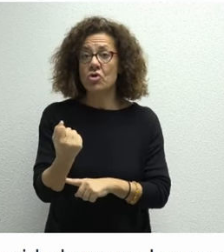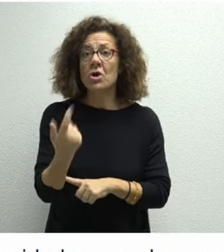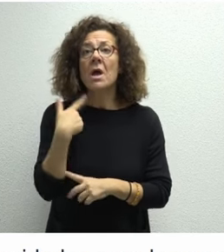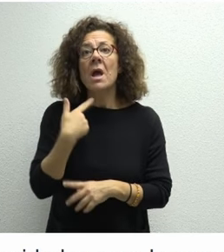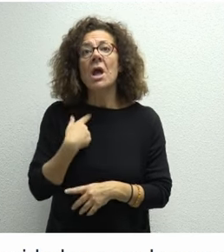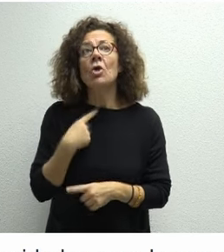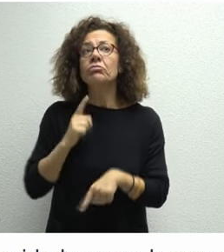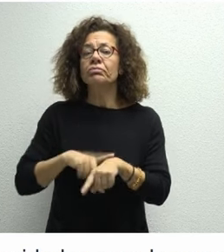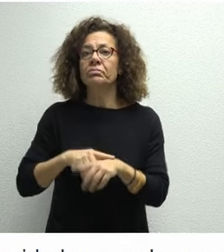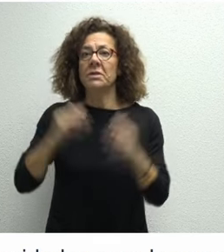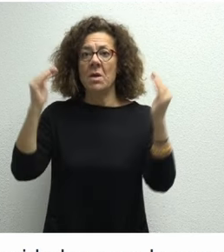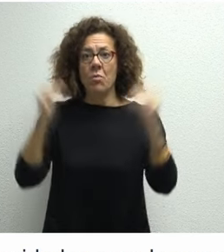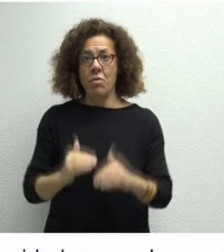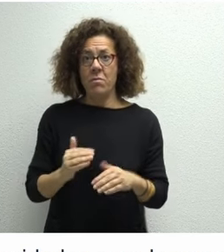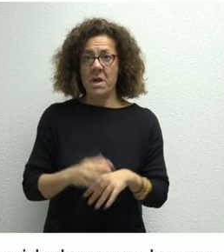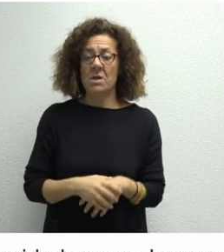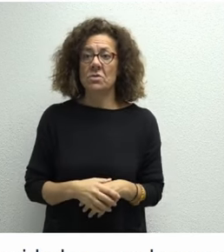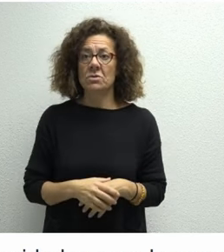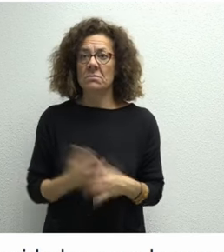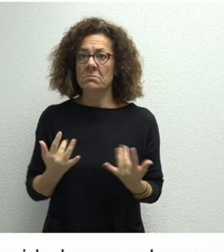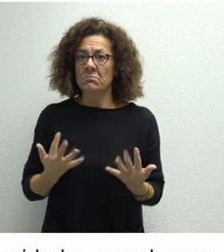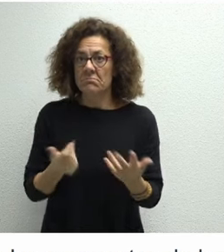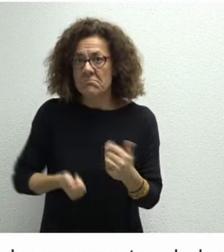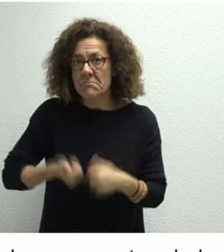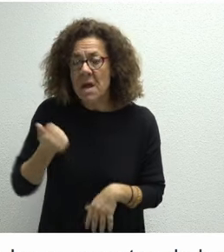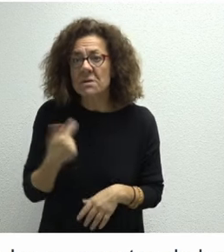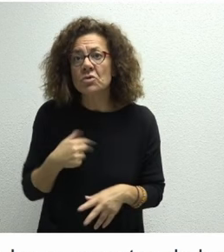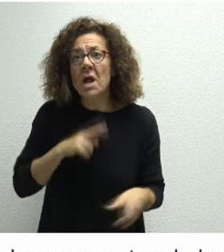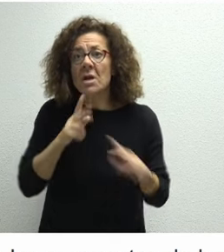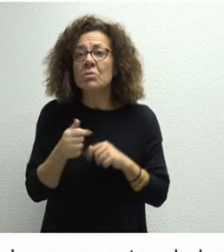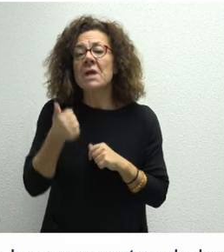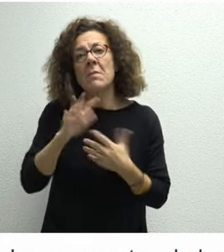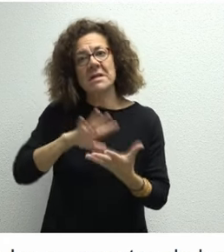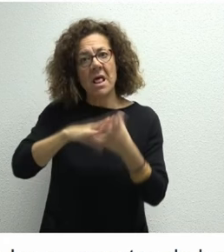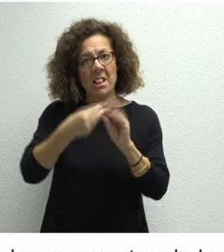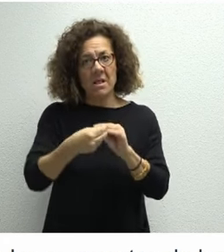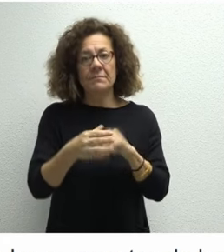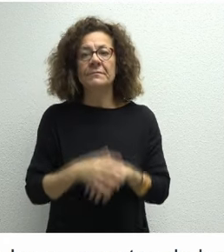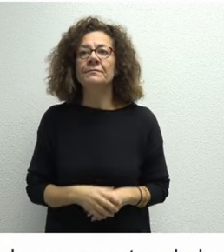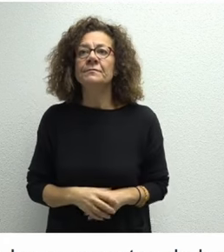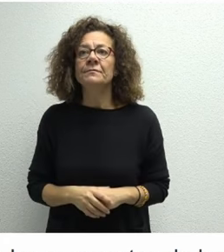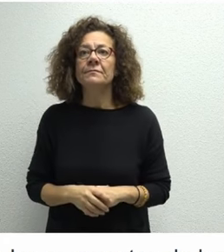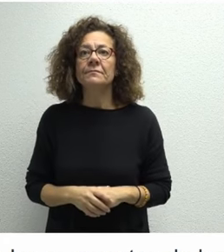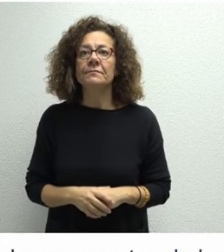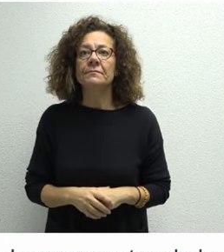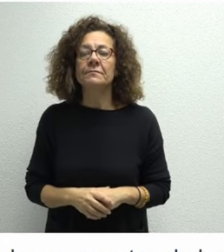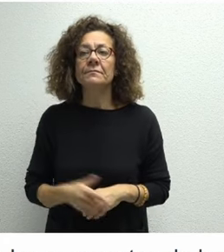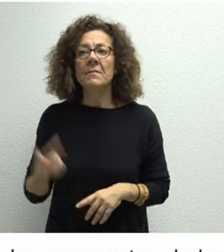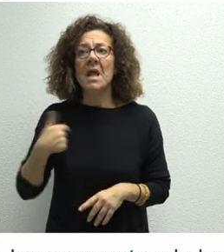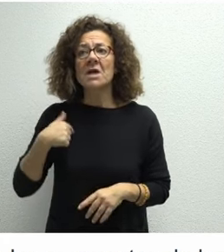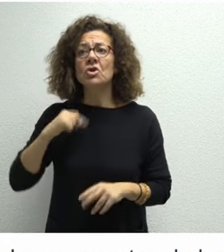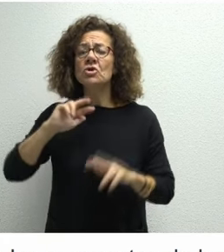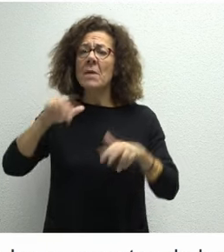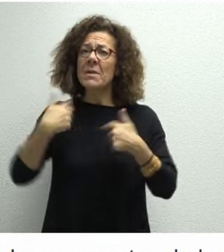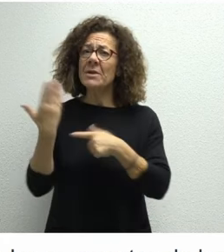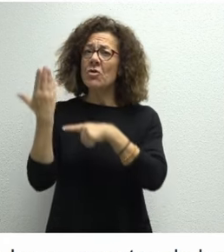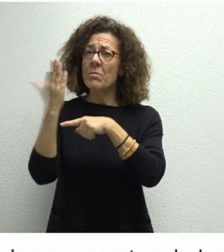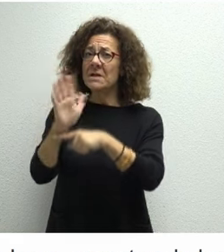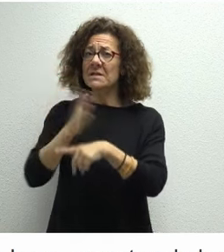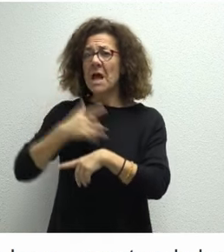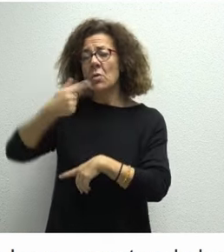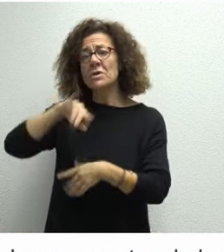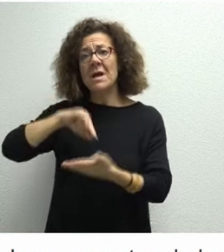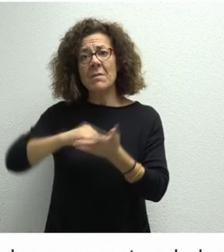con menor demora no y y y son unas respuestas Pues más más adecuadas no eh nos nos ha permitido presentar nuestra